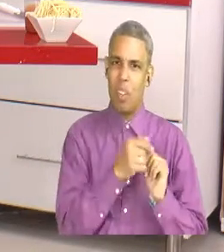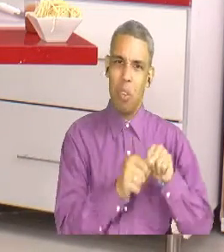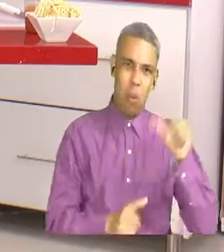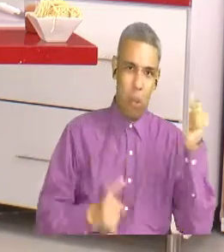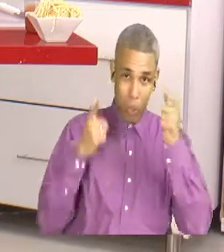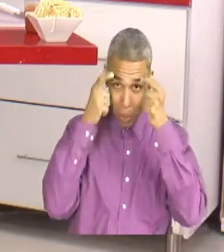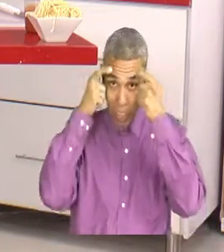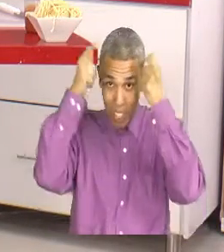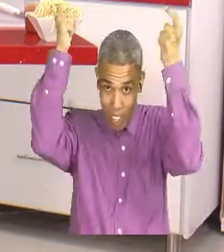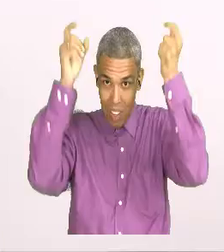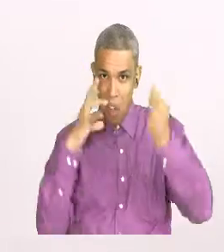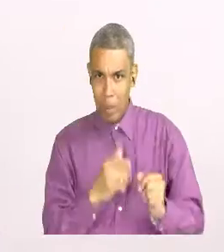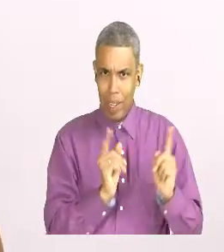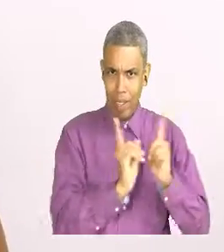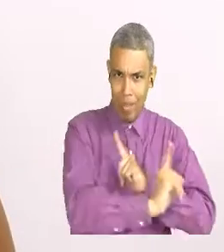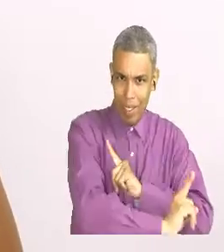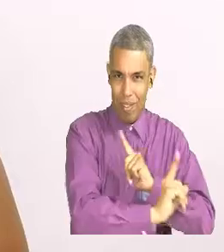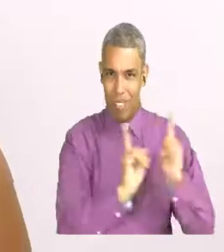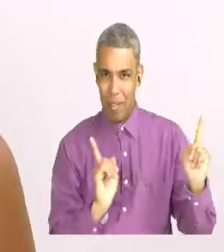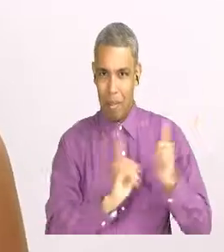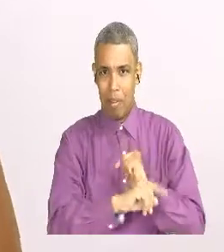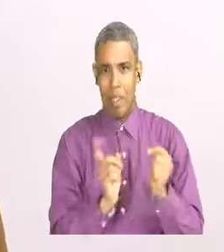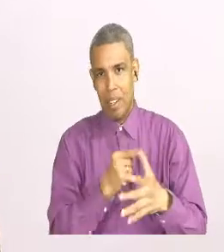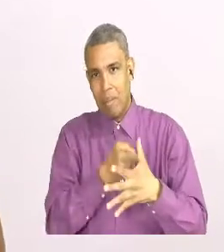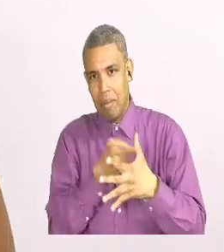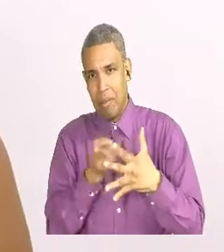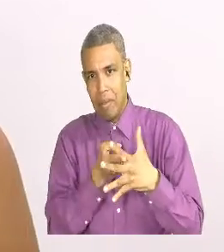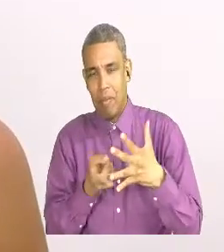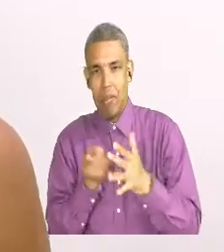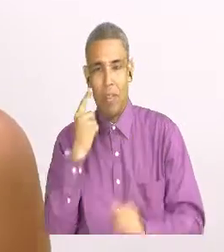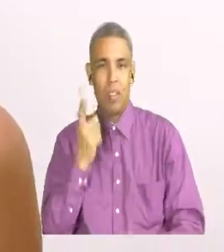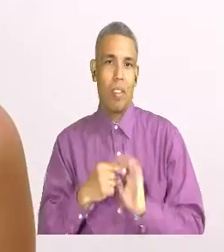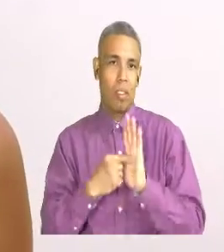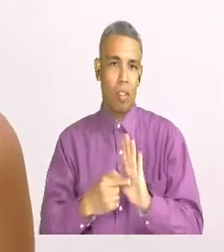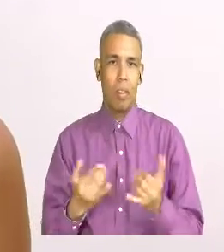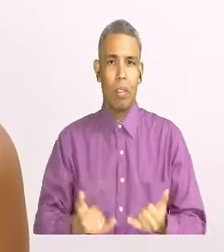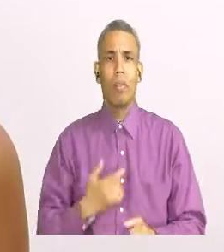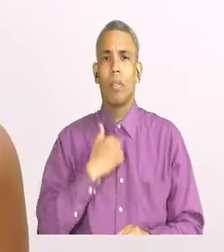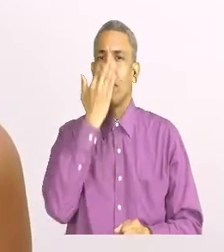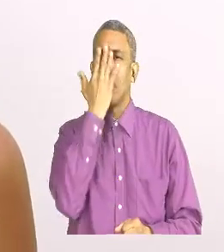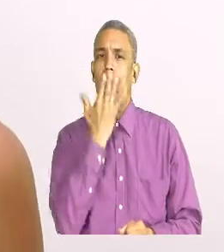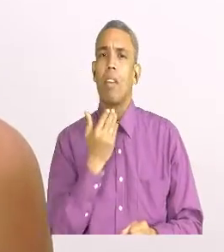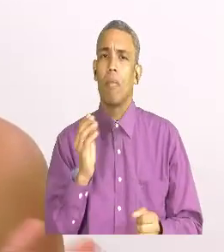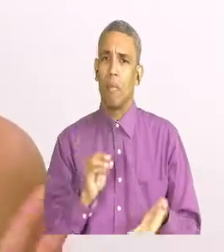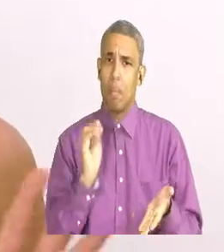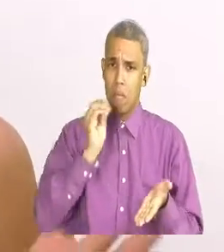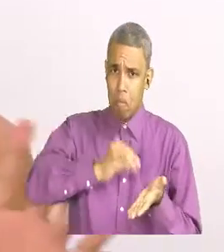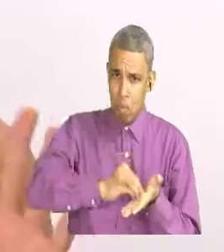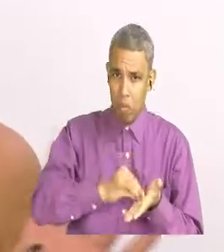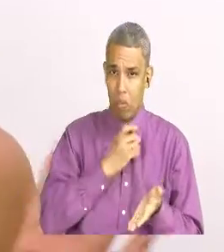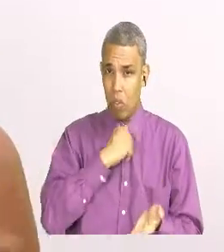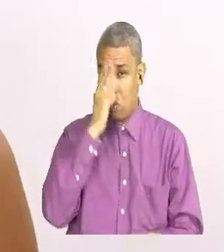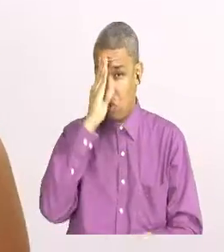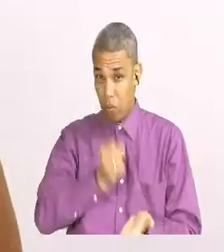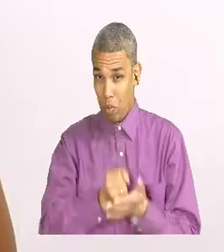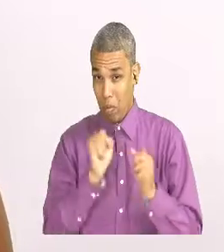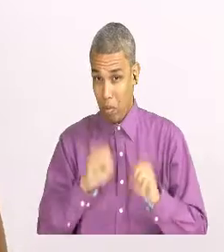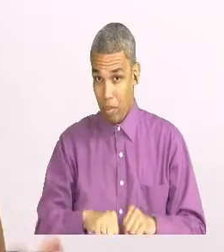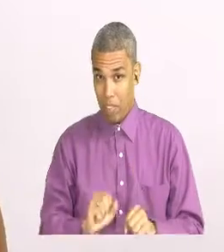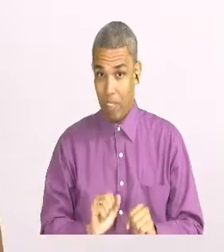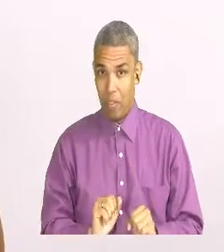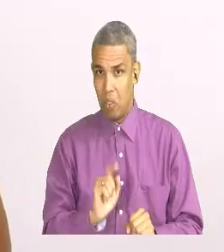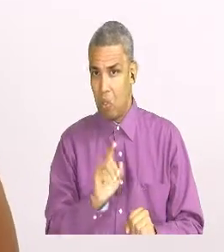nos visiten a través de nuestra fanpage de Facebook, A Pedir de Boca, y puedan dejar en sus comentarios. Recuerden que si tienen alguna receta que de pronto, no sé,